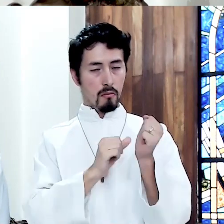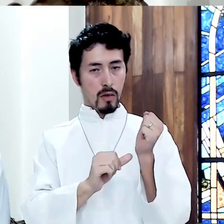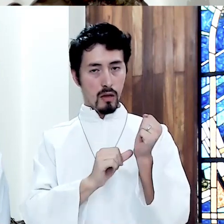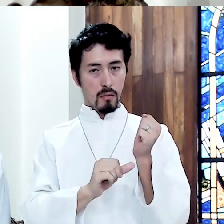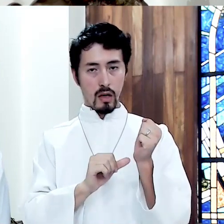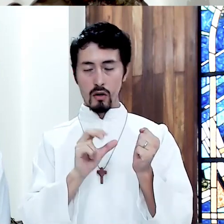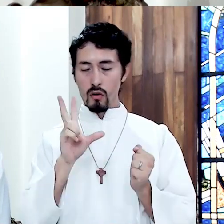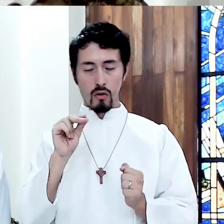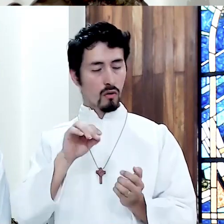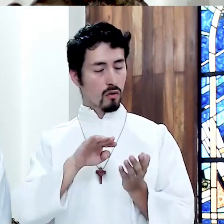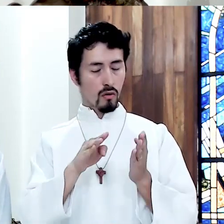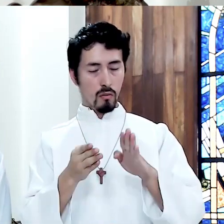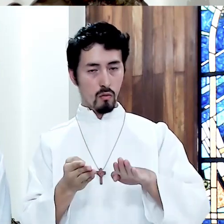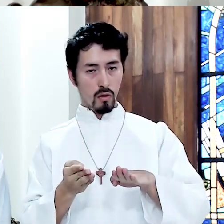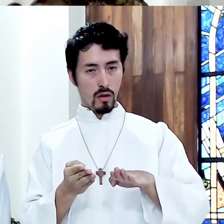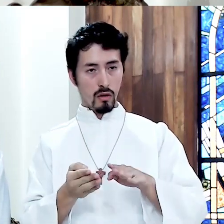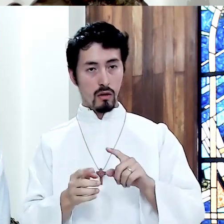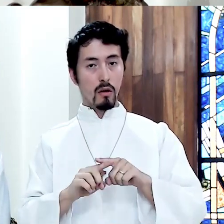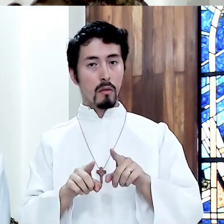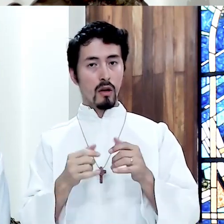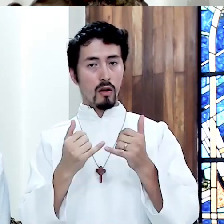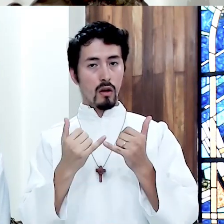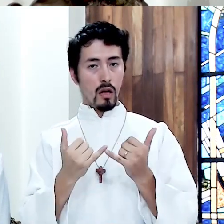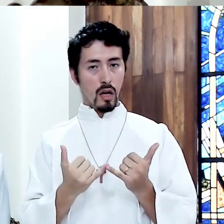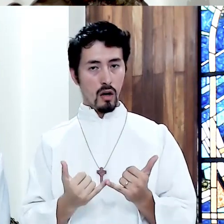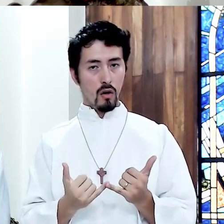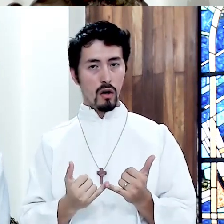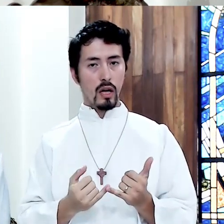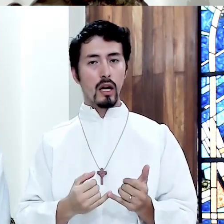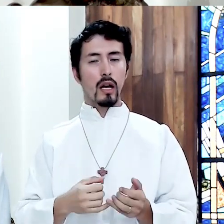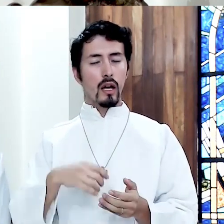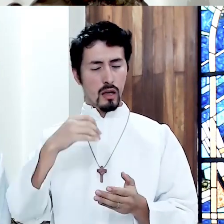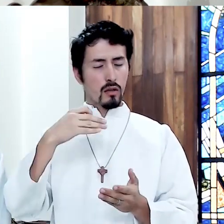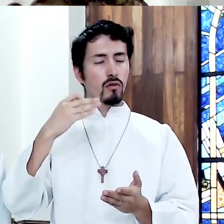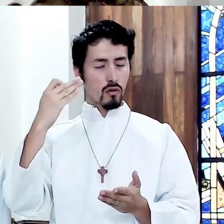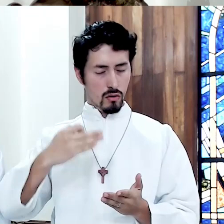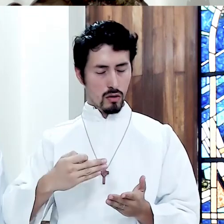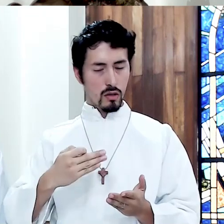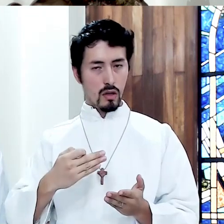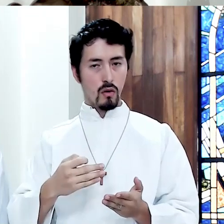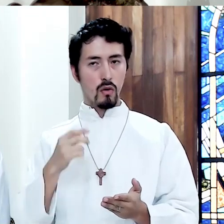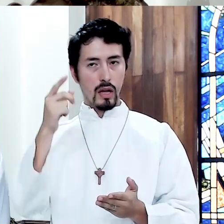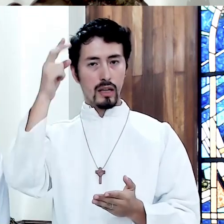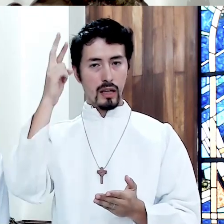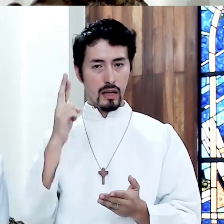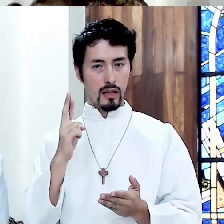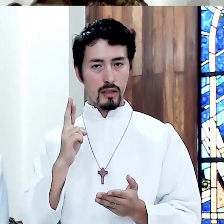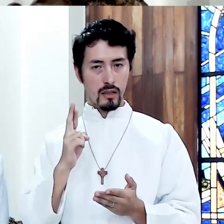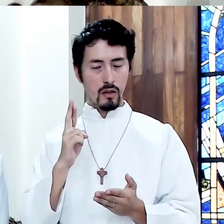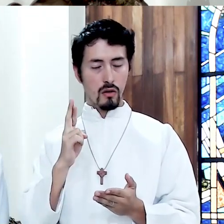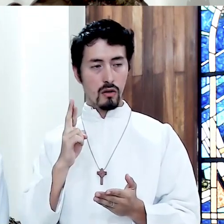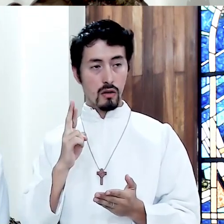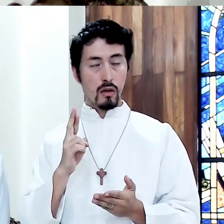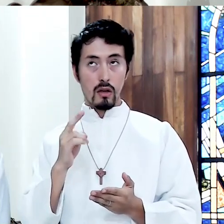Pero aún ahora estoy segura de que Dios te concederá cuanto le pidas.